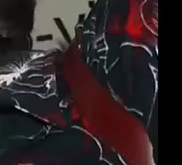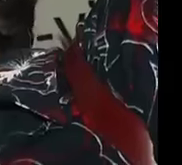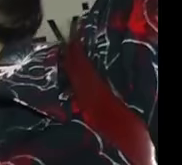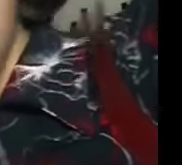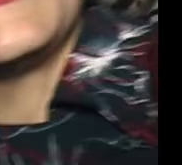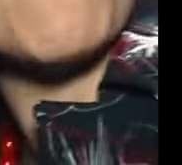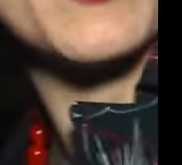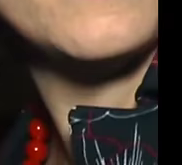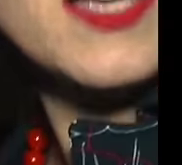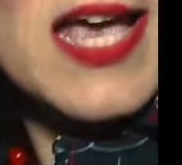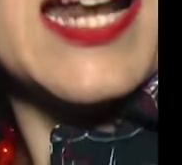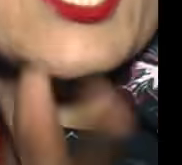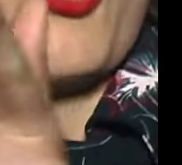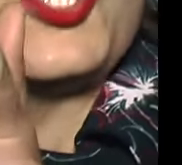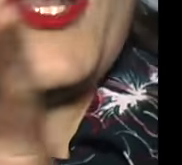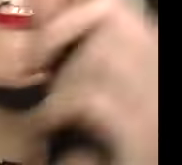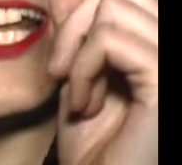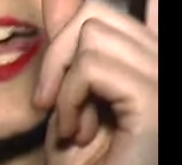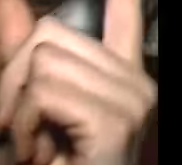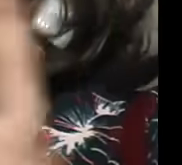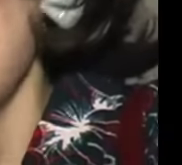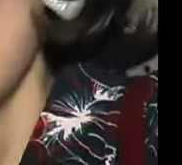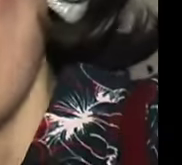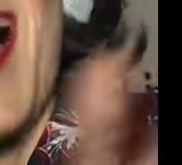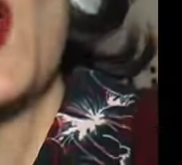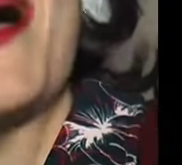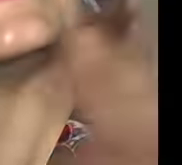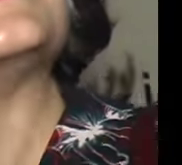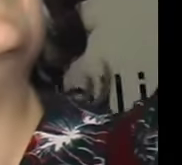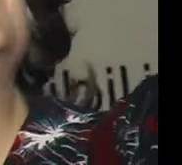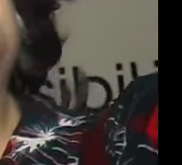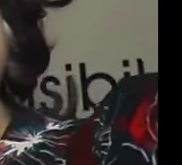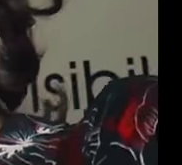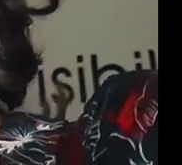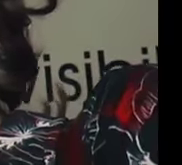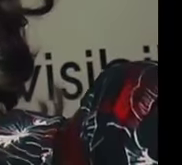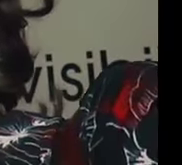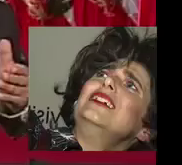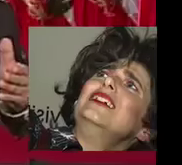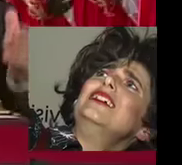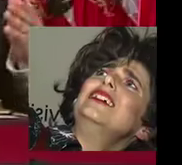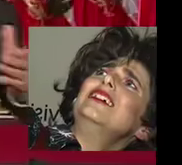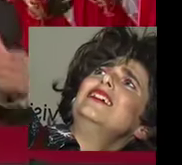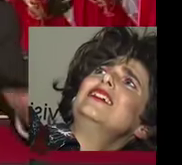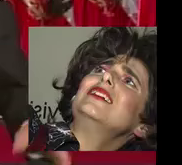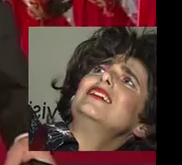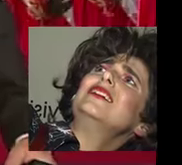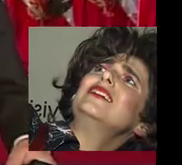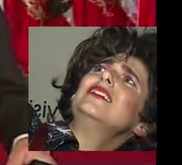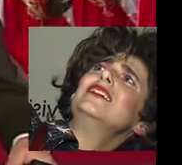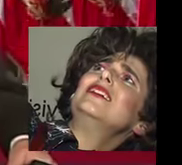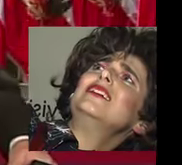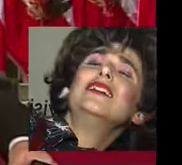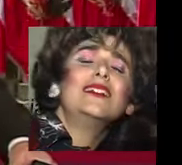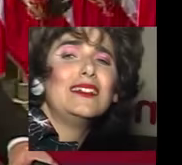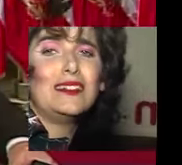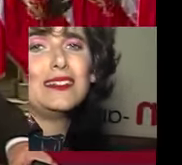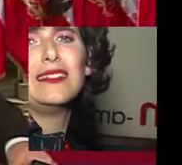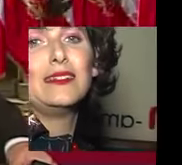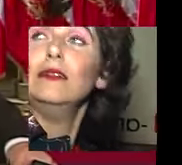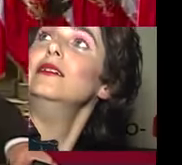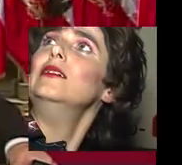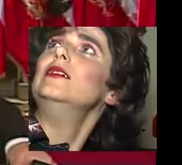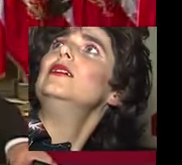plazos. Más deuda. La solución es generar más deuda. ¿Algo más? Y más préstamos para los alumnos